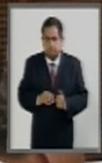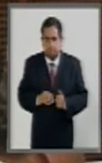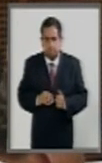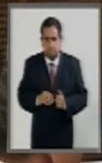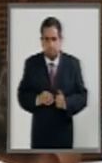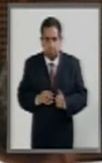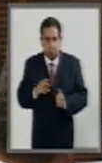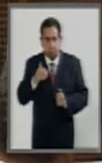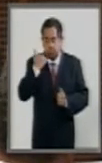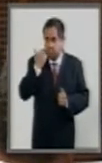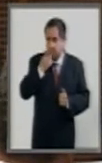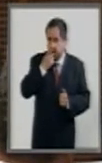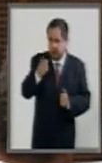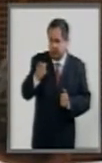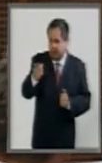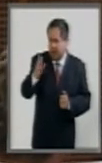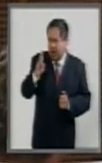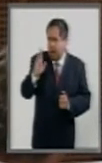Quiero decirte, Blanquita,